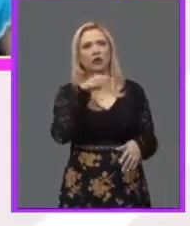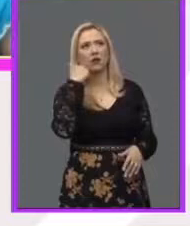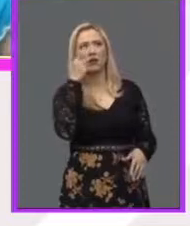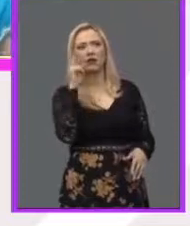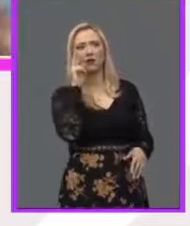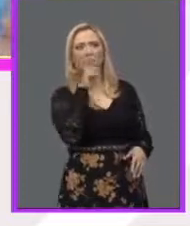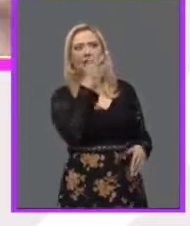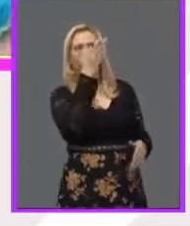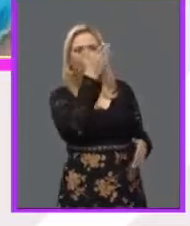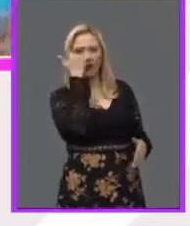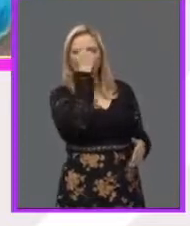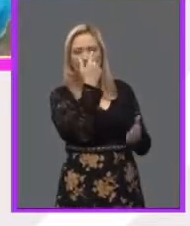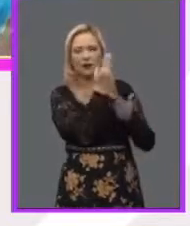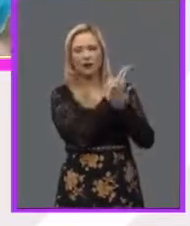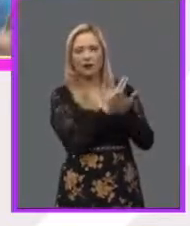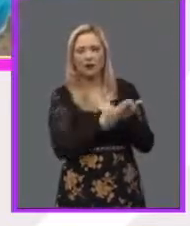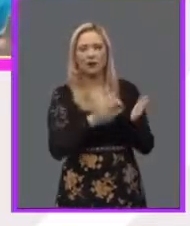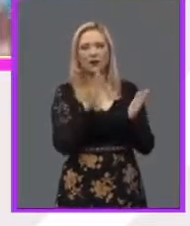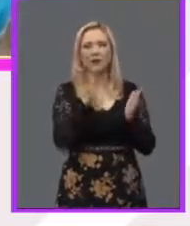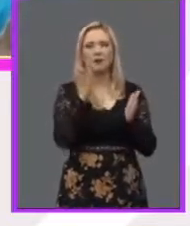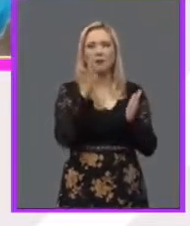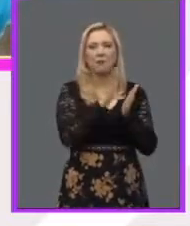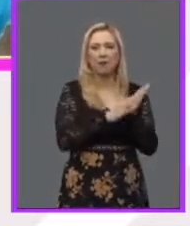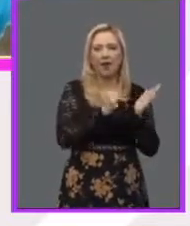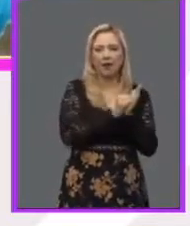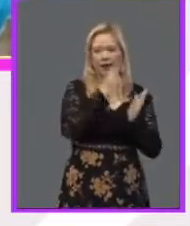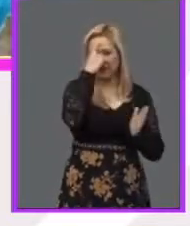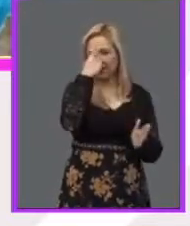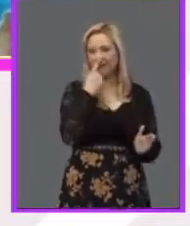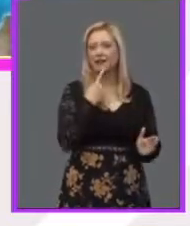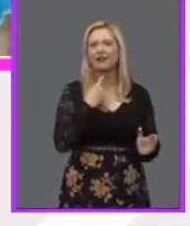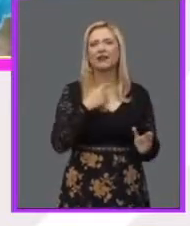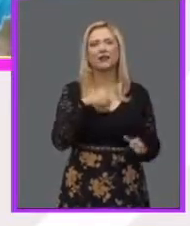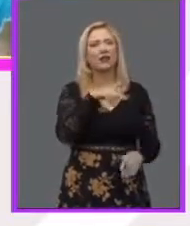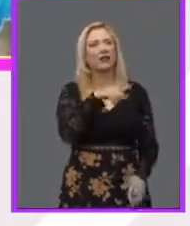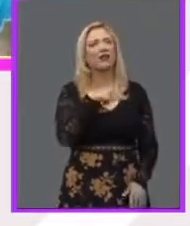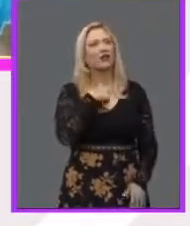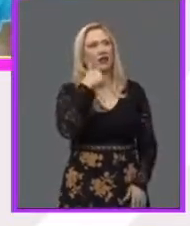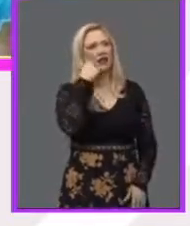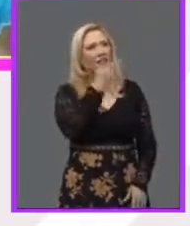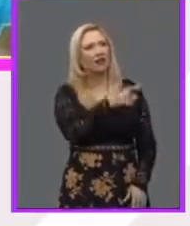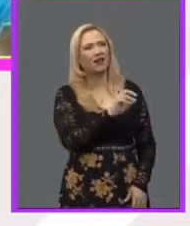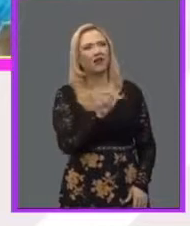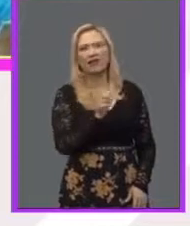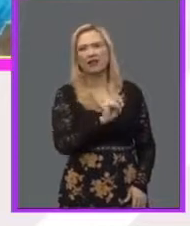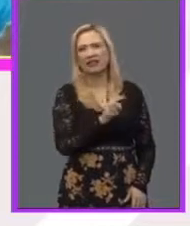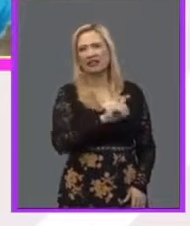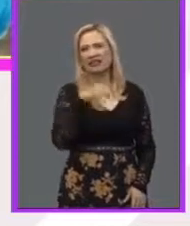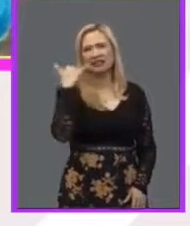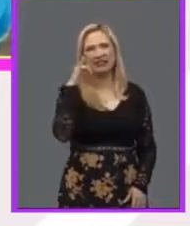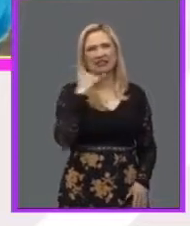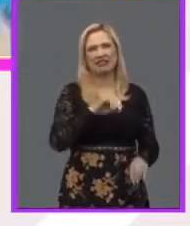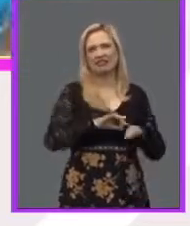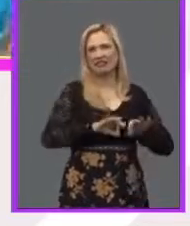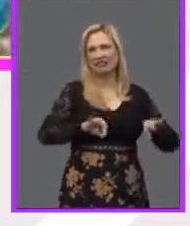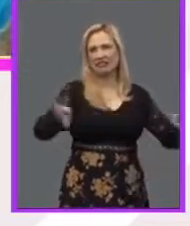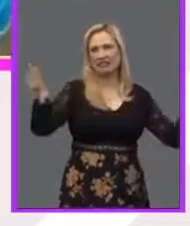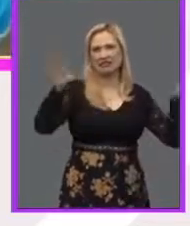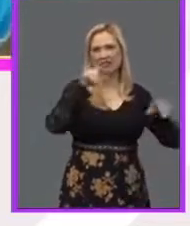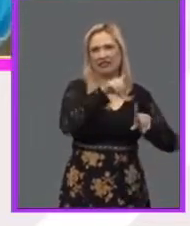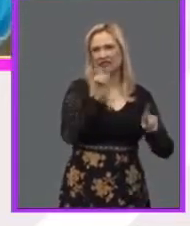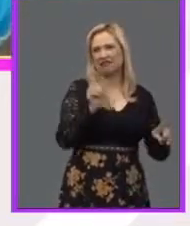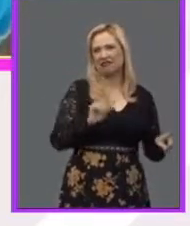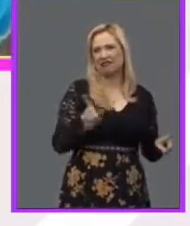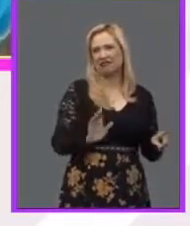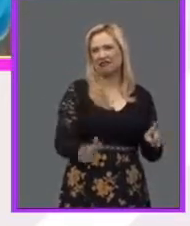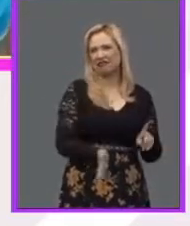hay ciertos como dibujos de mayas que ponen mucho en la península de Yucatán que dicen, no queremos que se promocione el pueblo con ese tipo de imágenes, etcétera, porque es